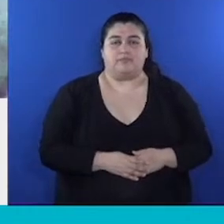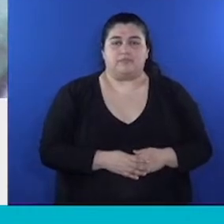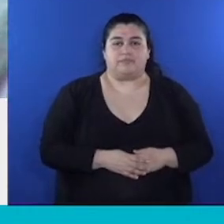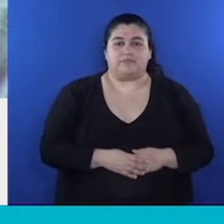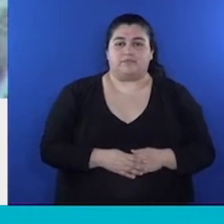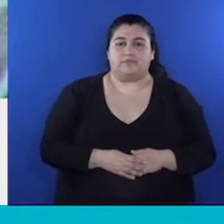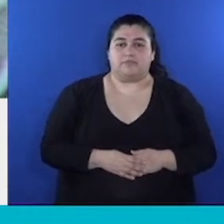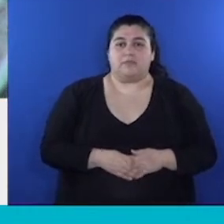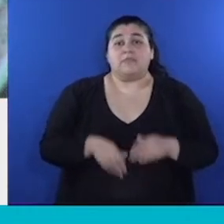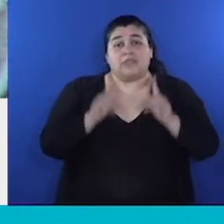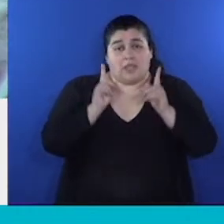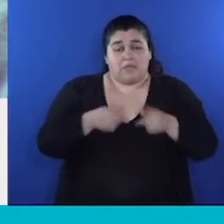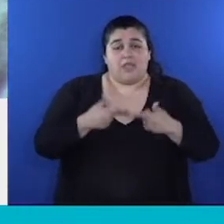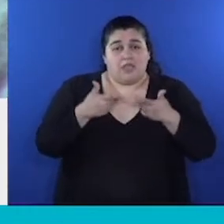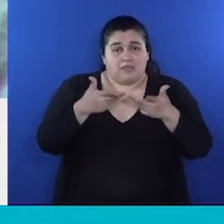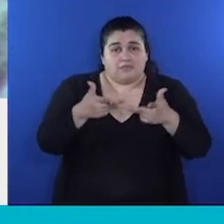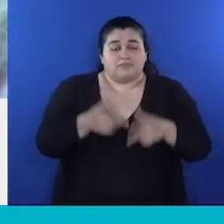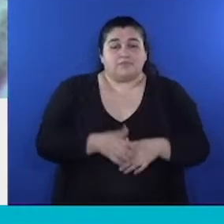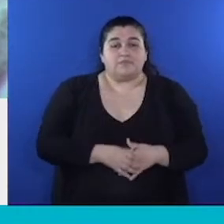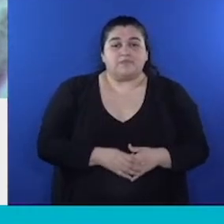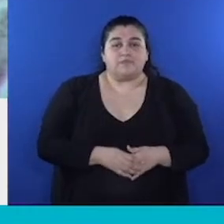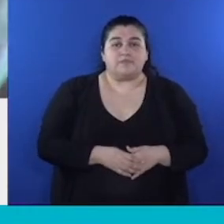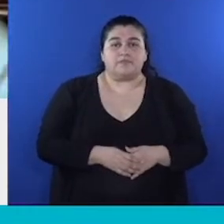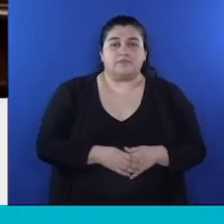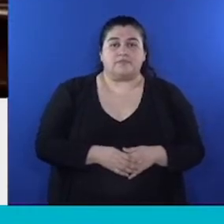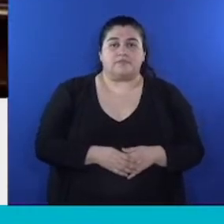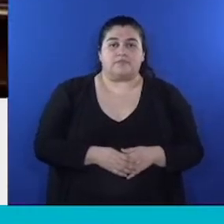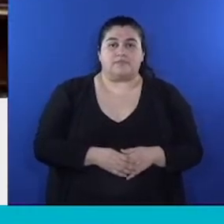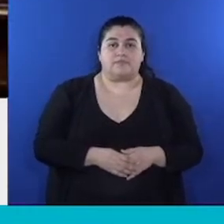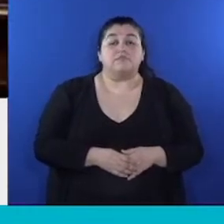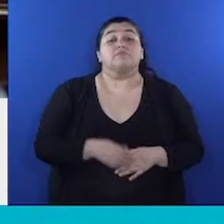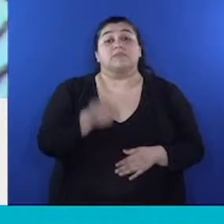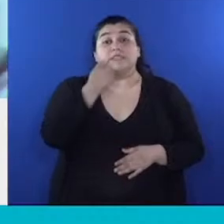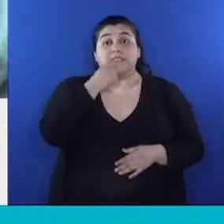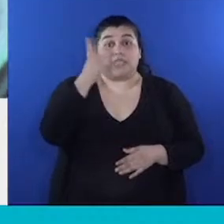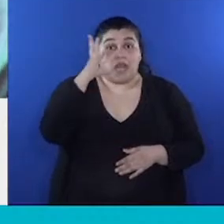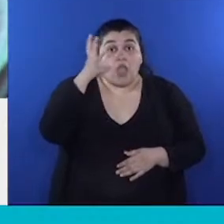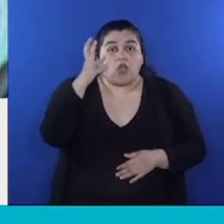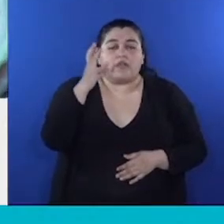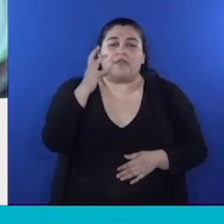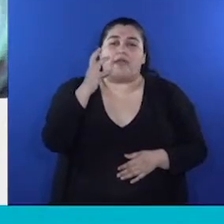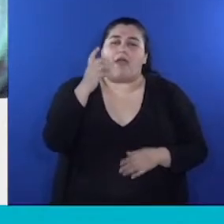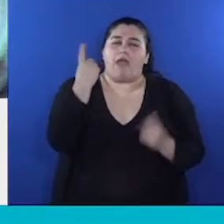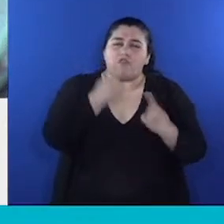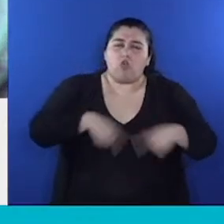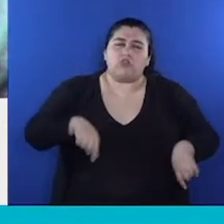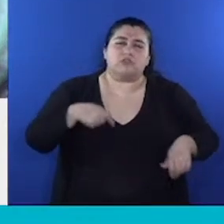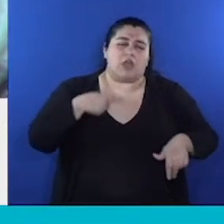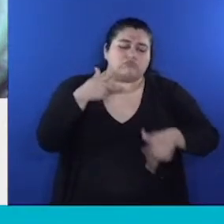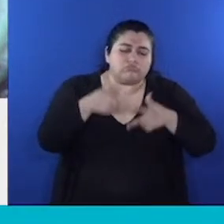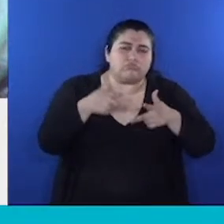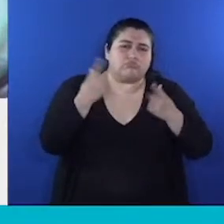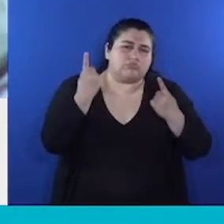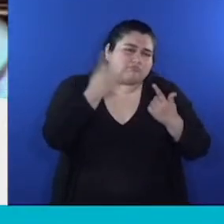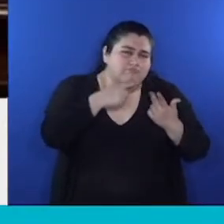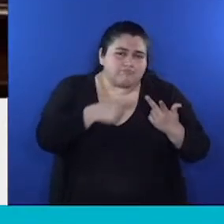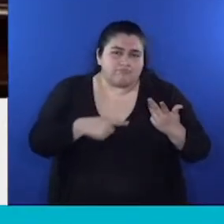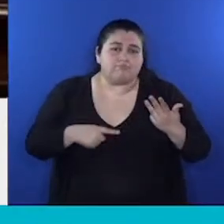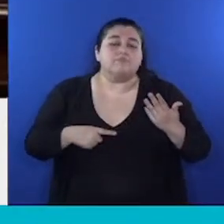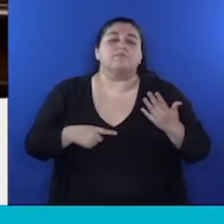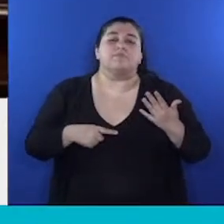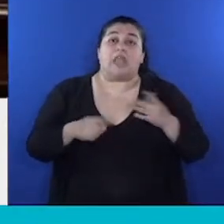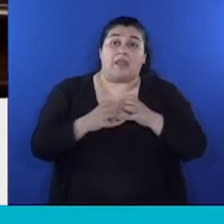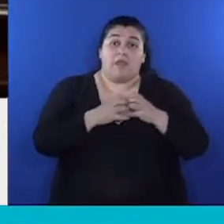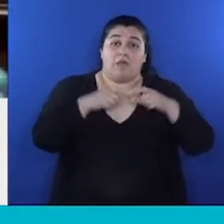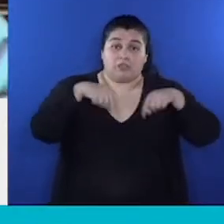No podíamos terminar, señor presidente, sin recordar que todas estas cuestiones a las que estamos debatiendo tienen que